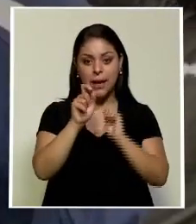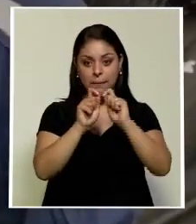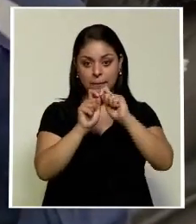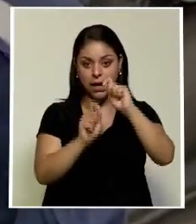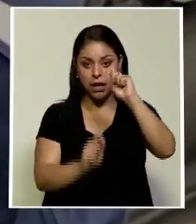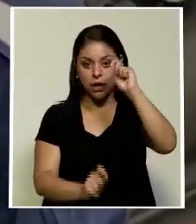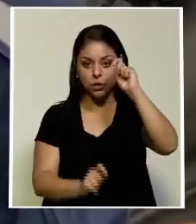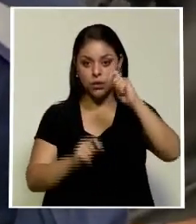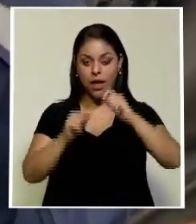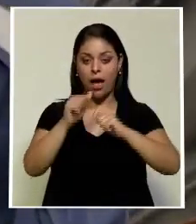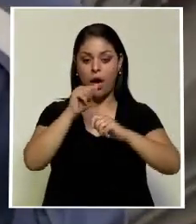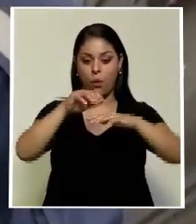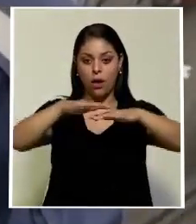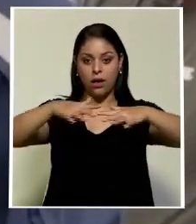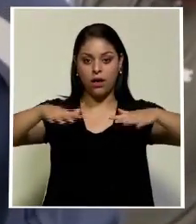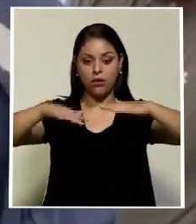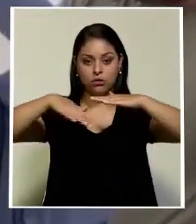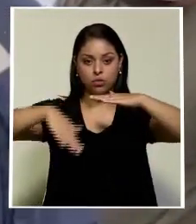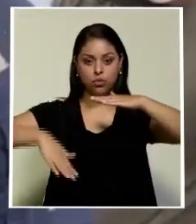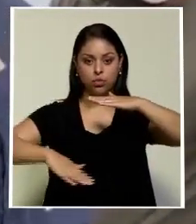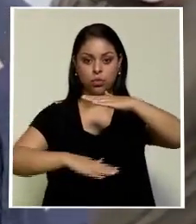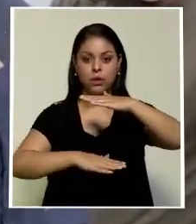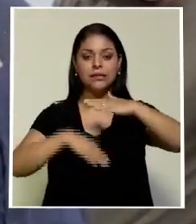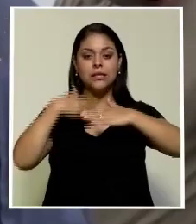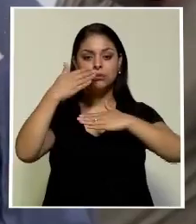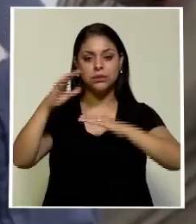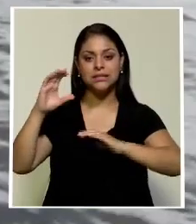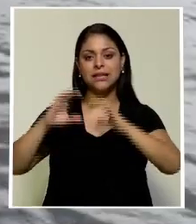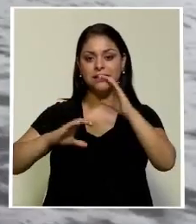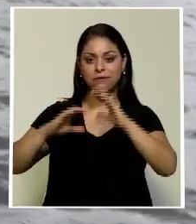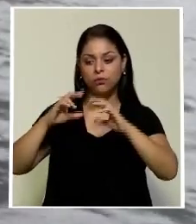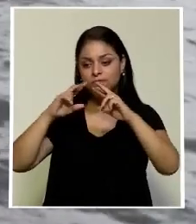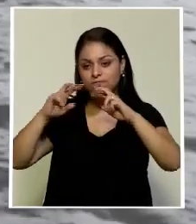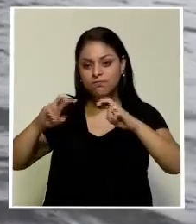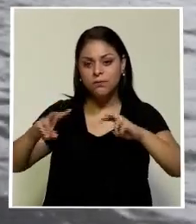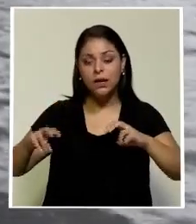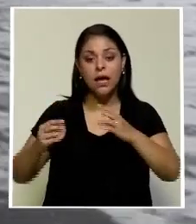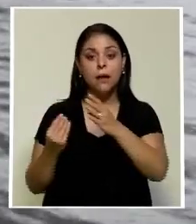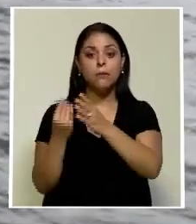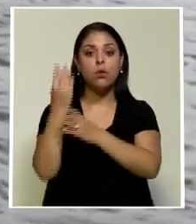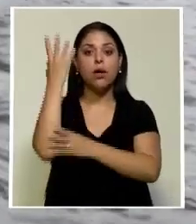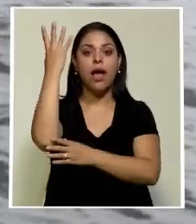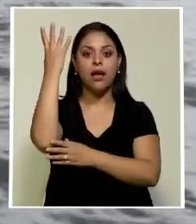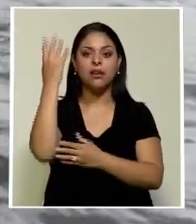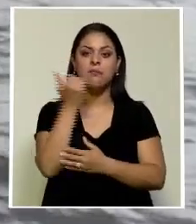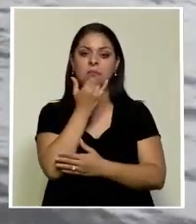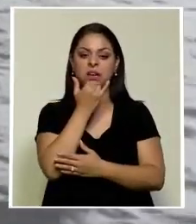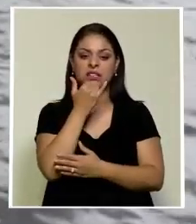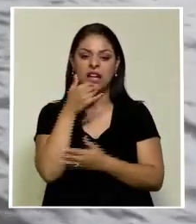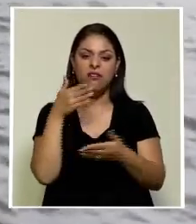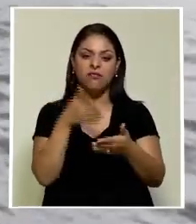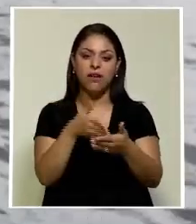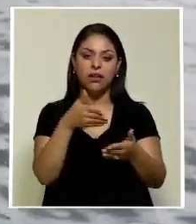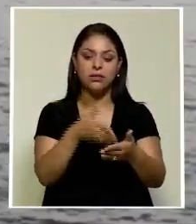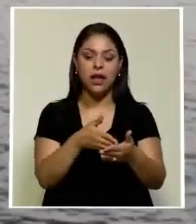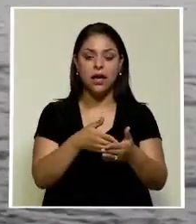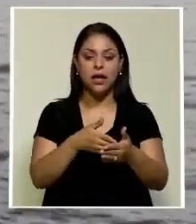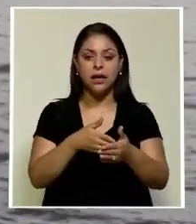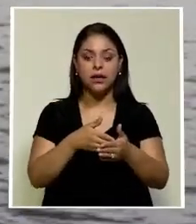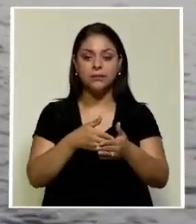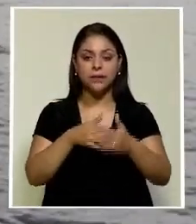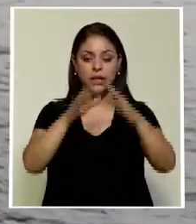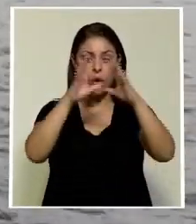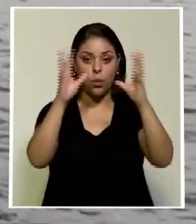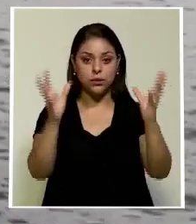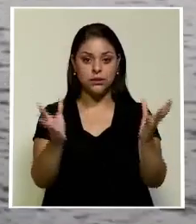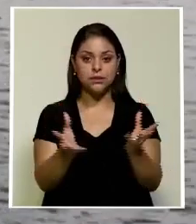los científicos luego analizarán para conocer los cambios que el volcán está provocando en el ecosistema marino de la isla. Mientras tanto, los miles